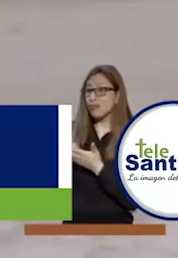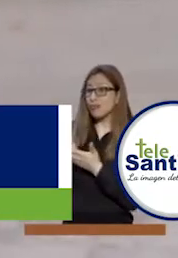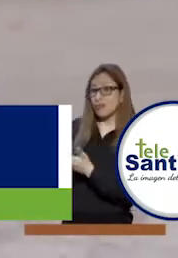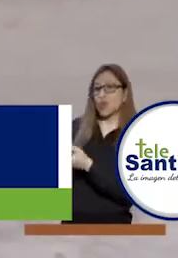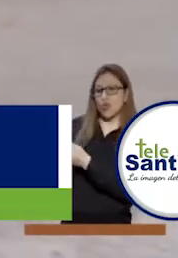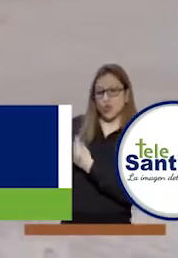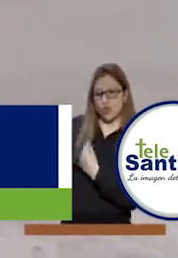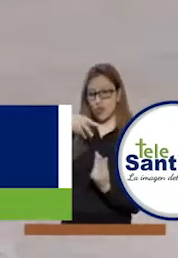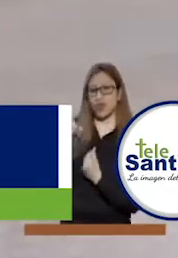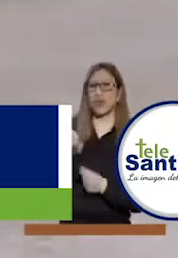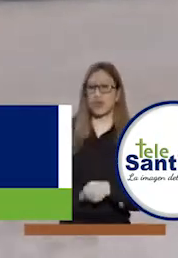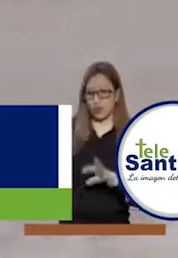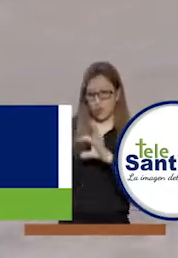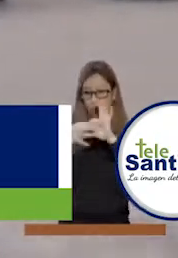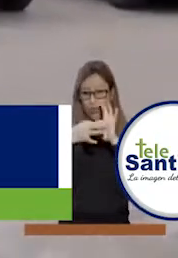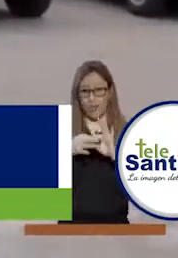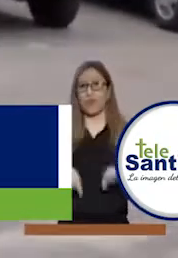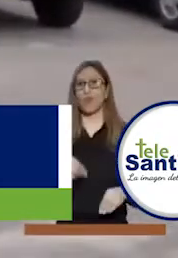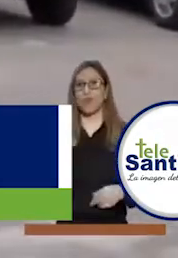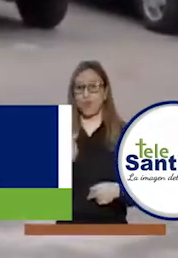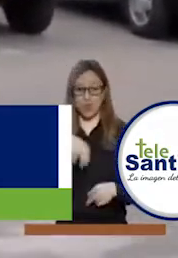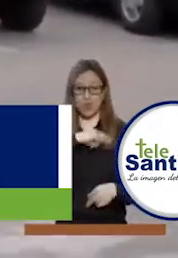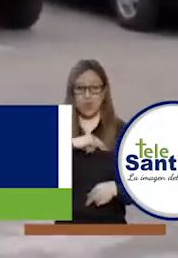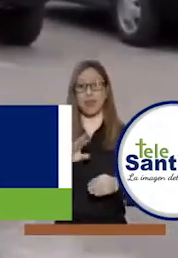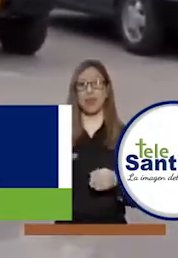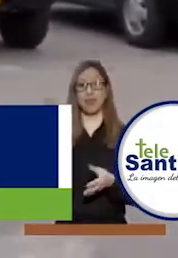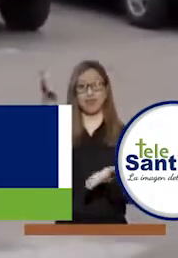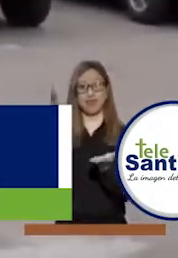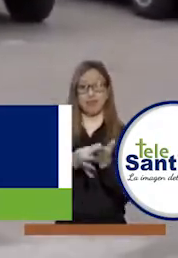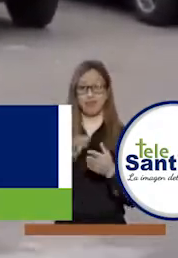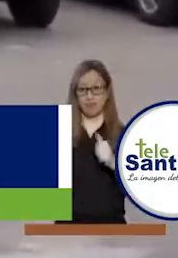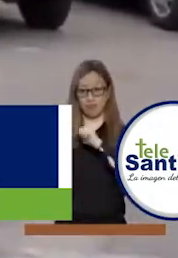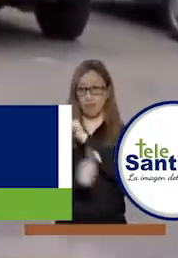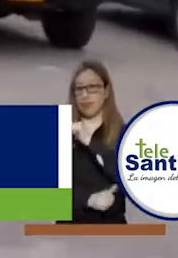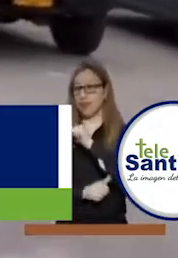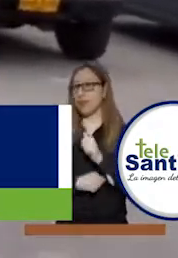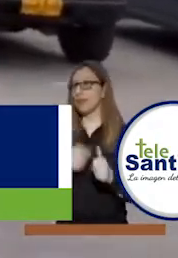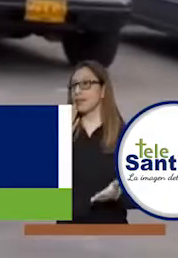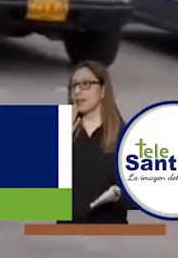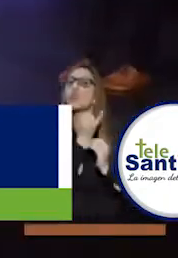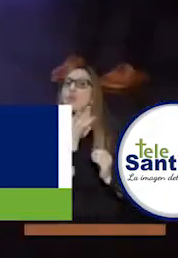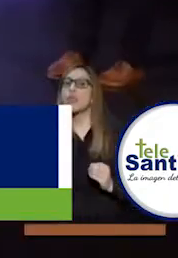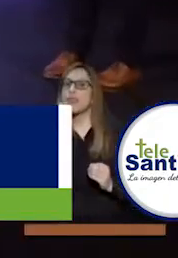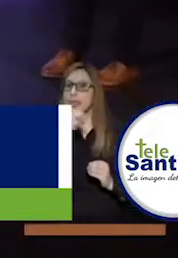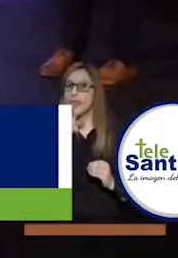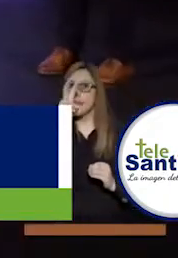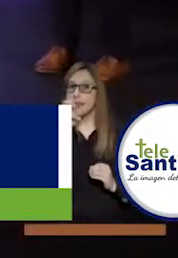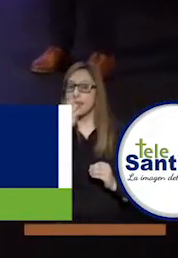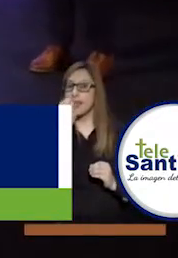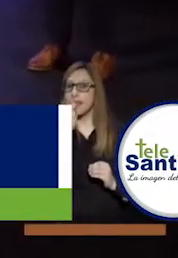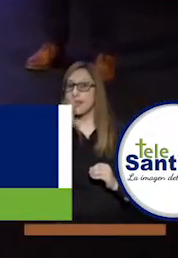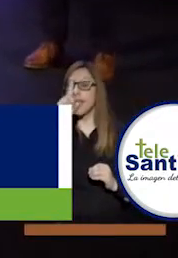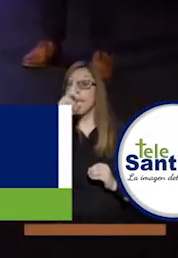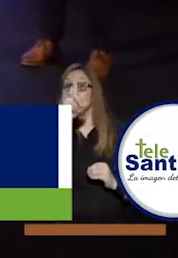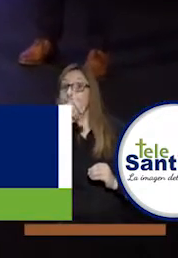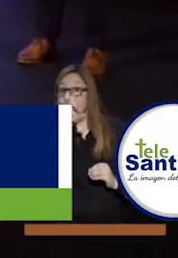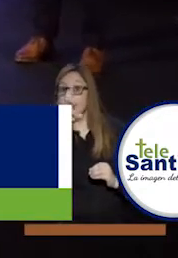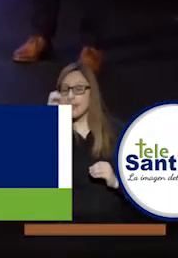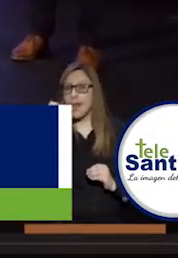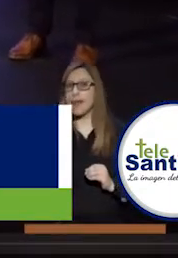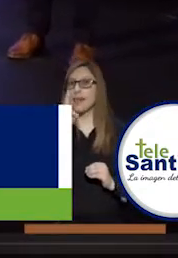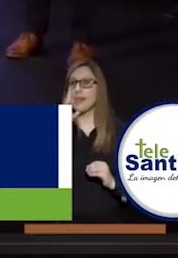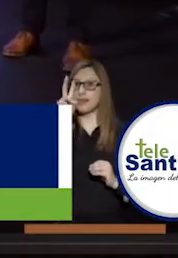abril, la comunidad puede seguir apoyando esta iniciativa por medio de la cuenta corriente de Davivienda, habilitada para realizar sus donaciones en efectivo